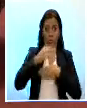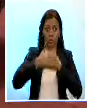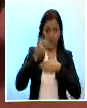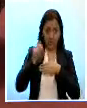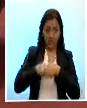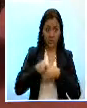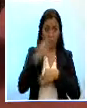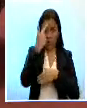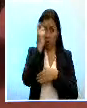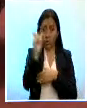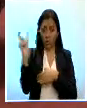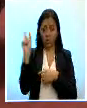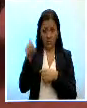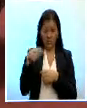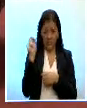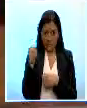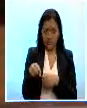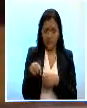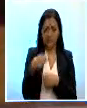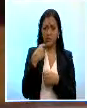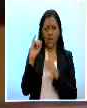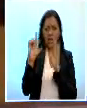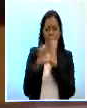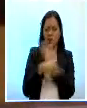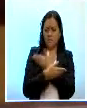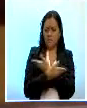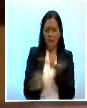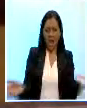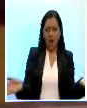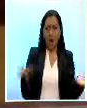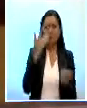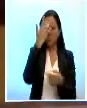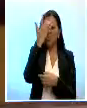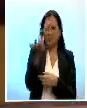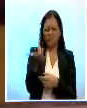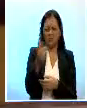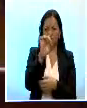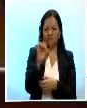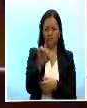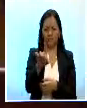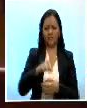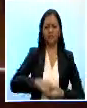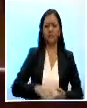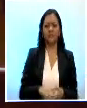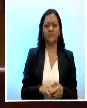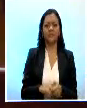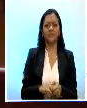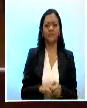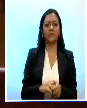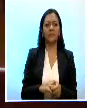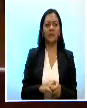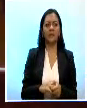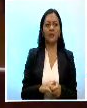han argumentado en el sentido de que la califican como ilegal e inconstitucional. ¿Por qué?